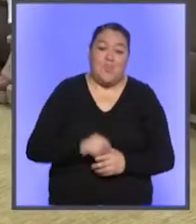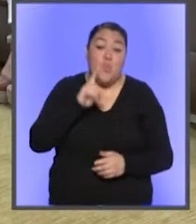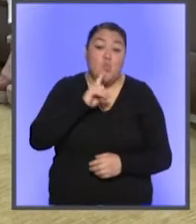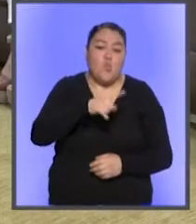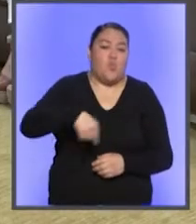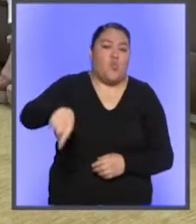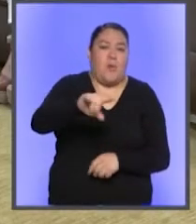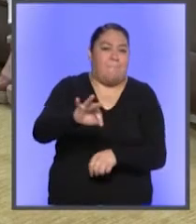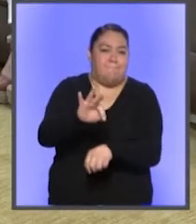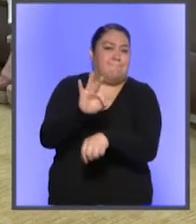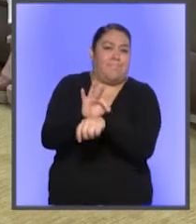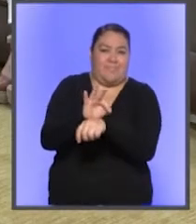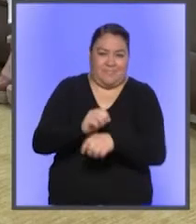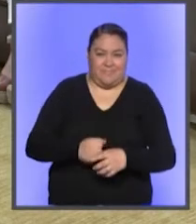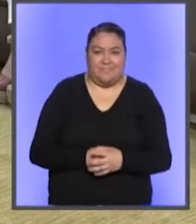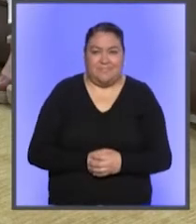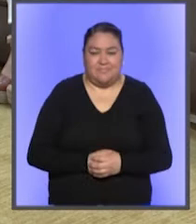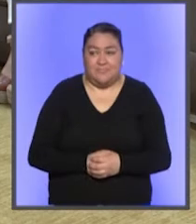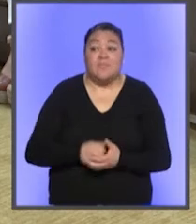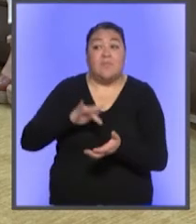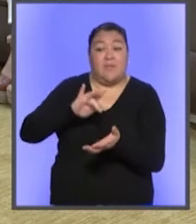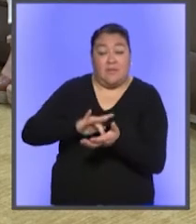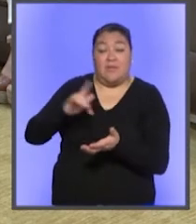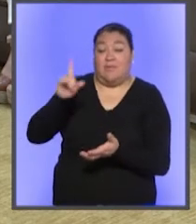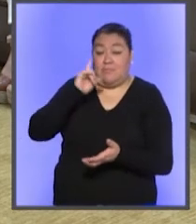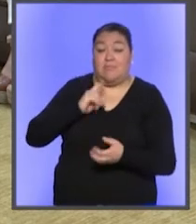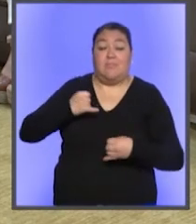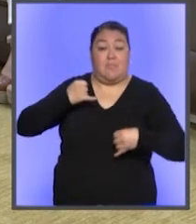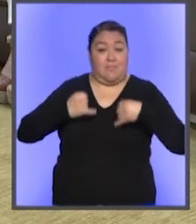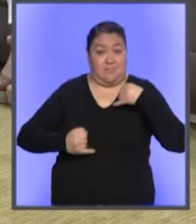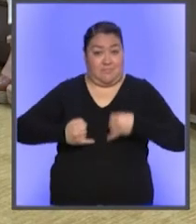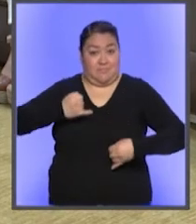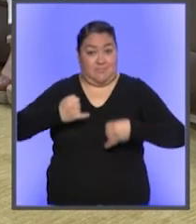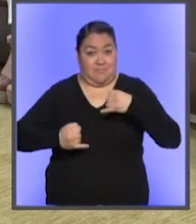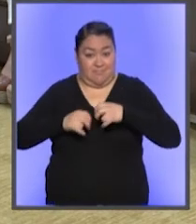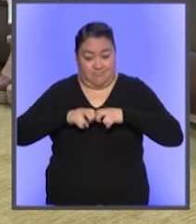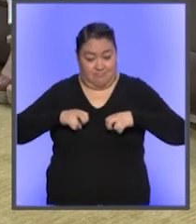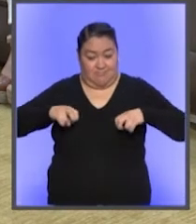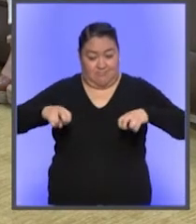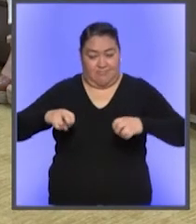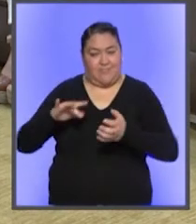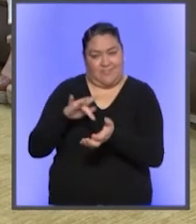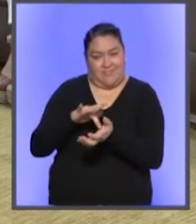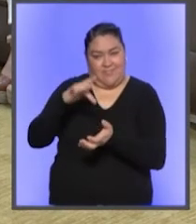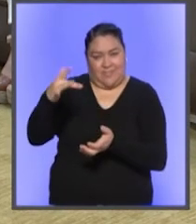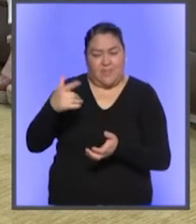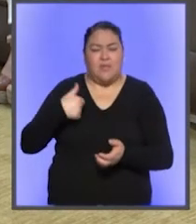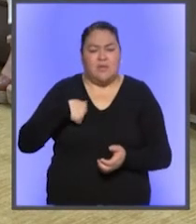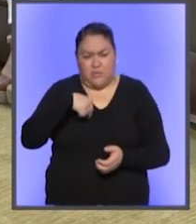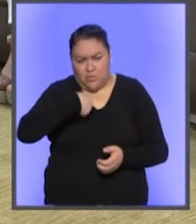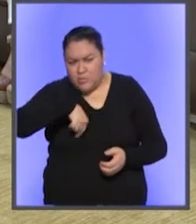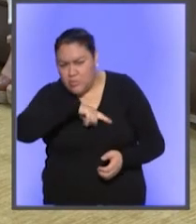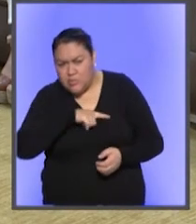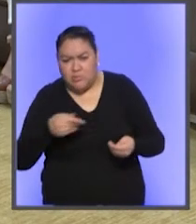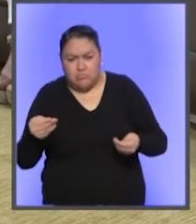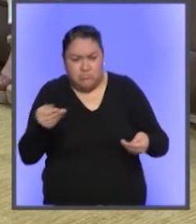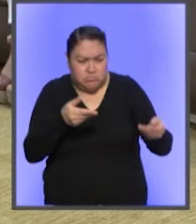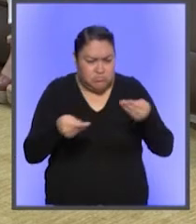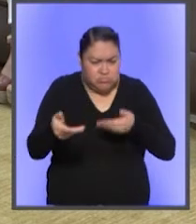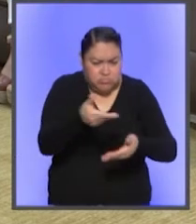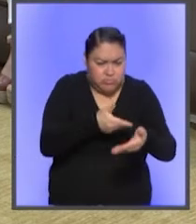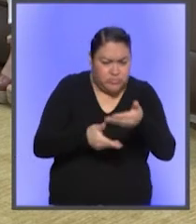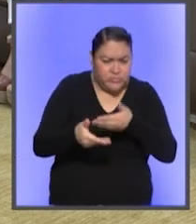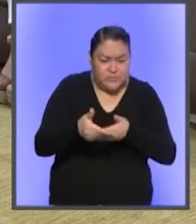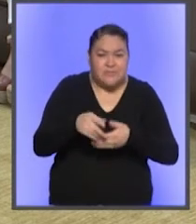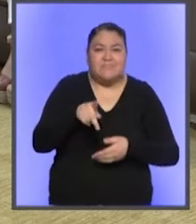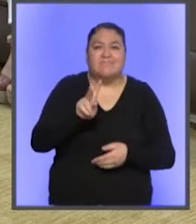Muchas gracias magistrada y en efecto creo que es todas coincidimos y creo que hay que seguir incidiendo no Y sobre todo